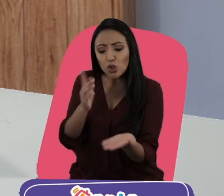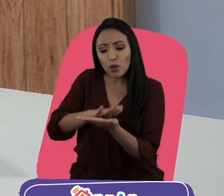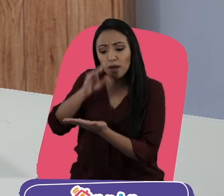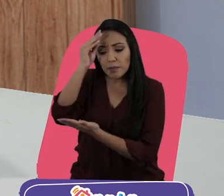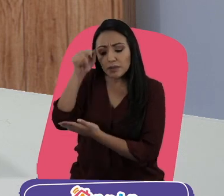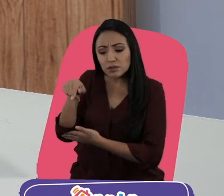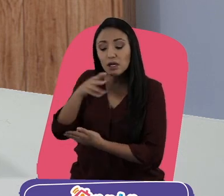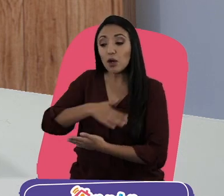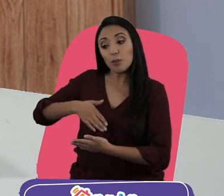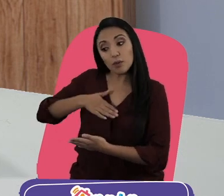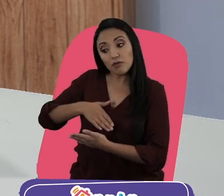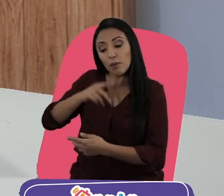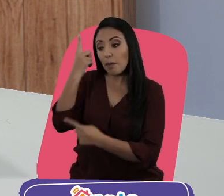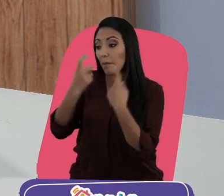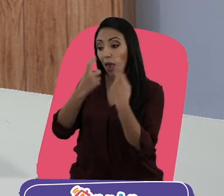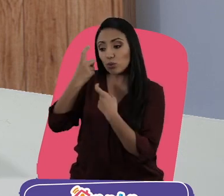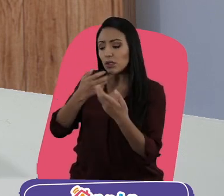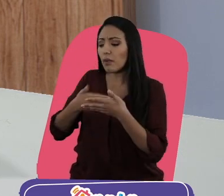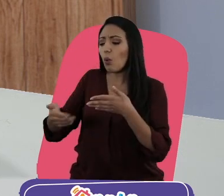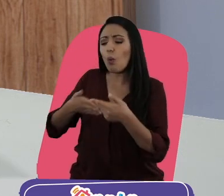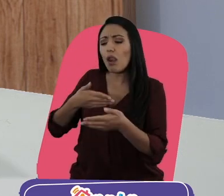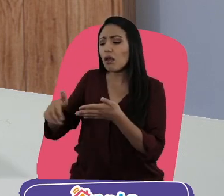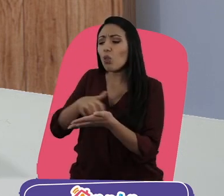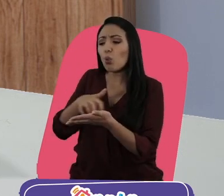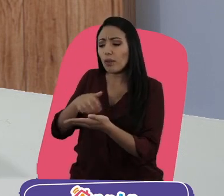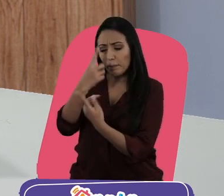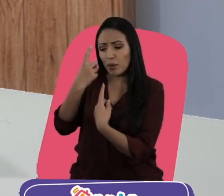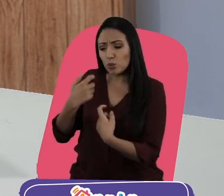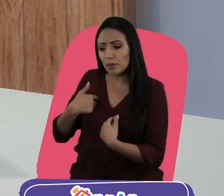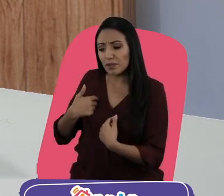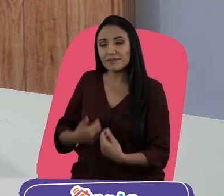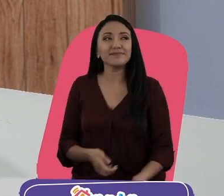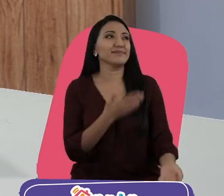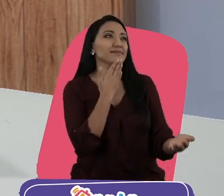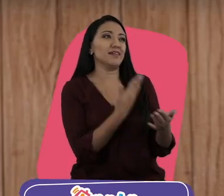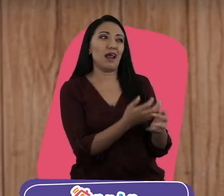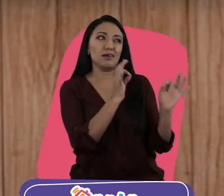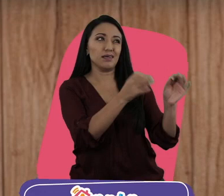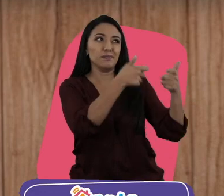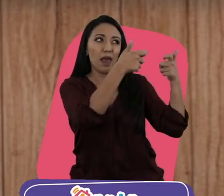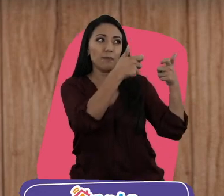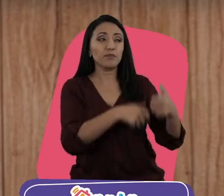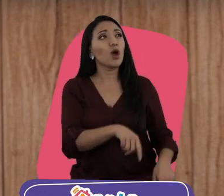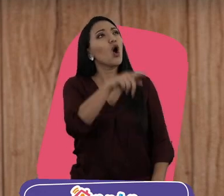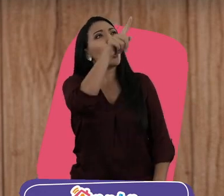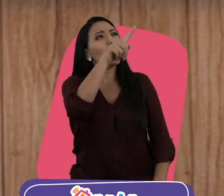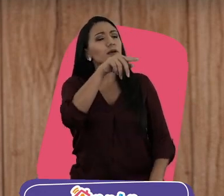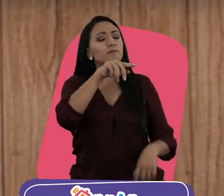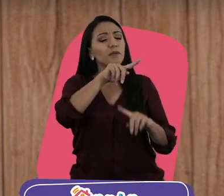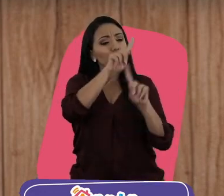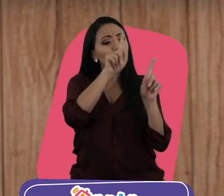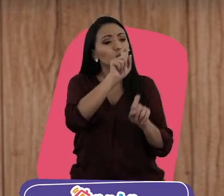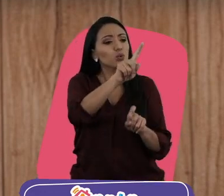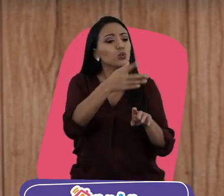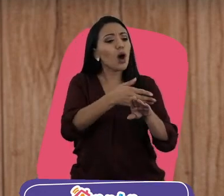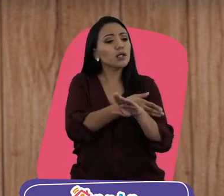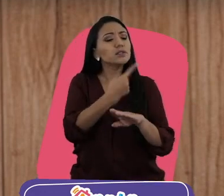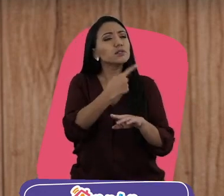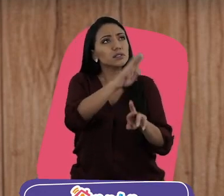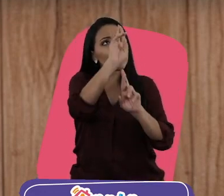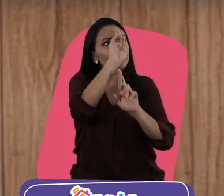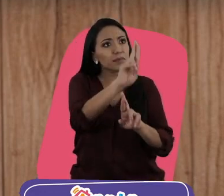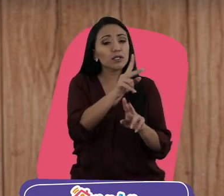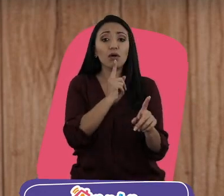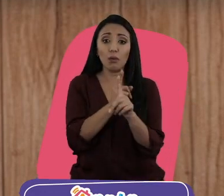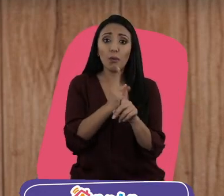al servicio del aprendizaje. Por favor, pregúntame cualquier duda que tengan. Gracias, Webster, eres un bacán. Oye, Webster, y lo que dijiste hace un